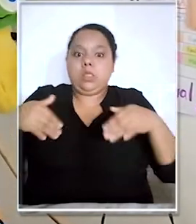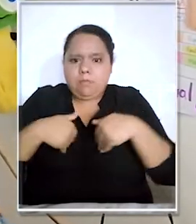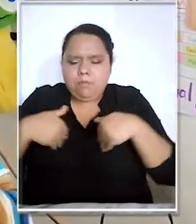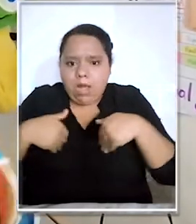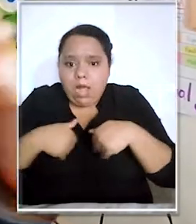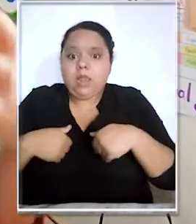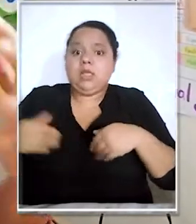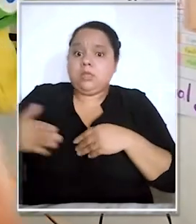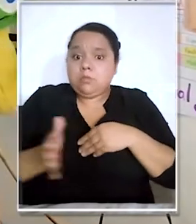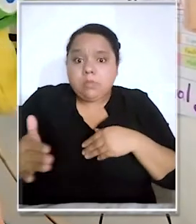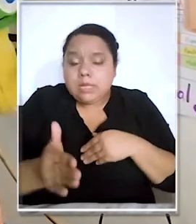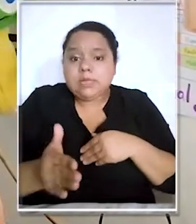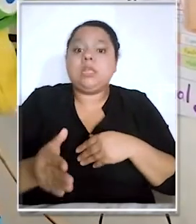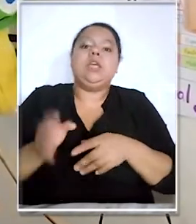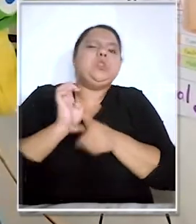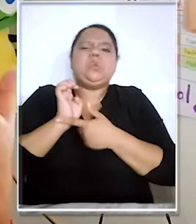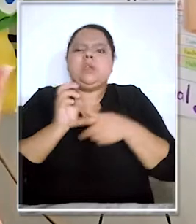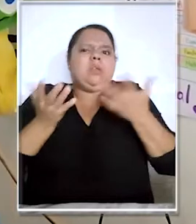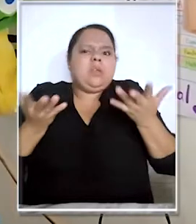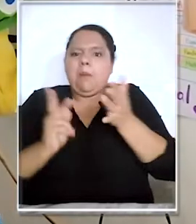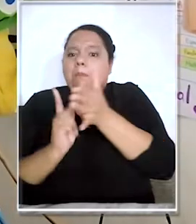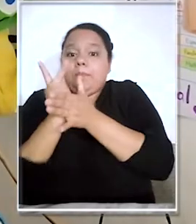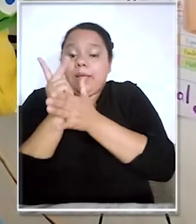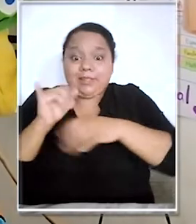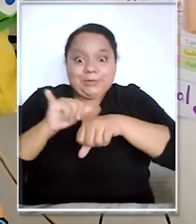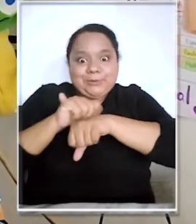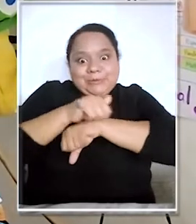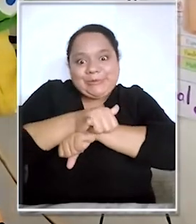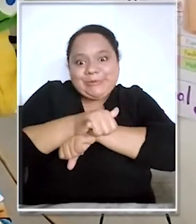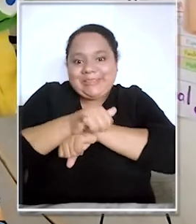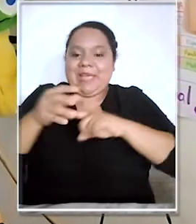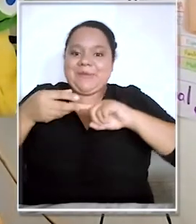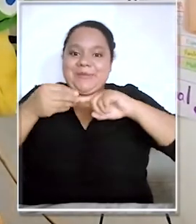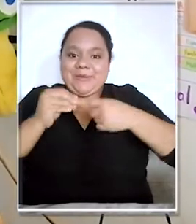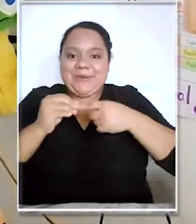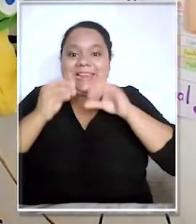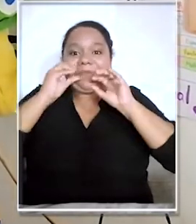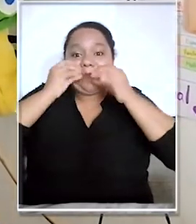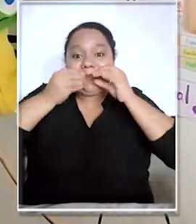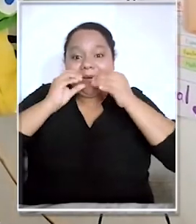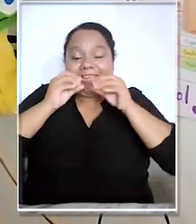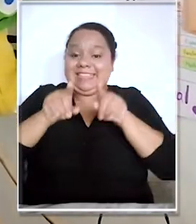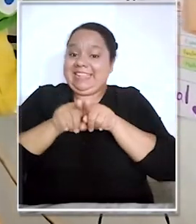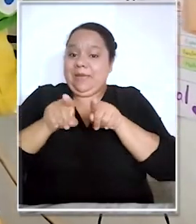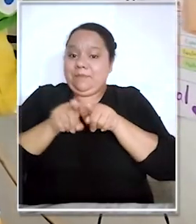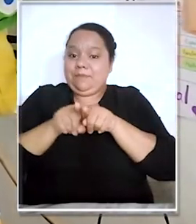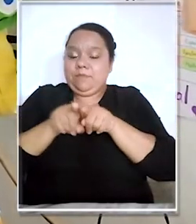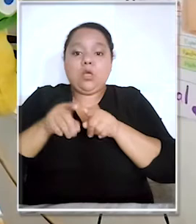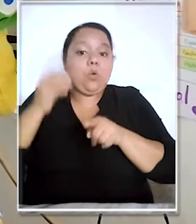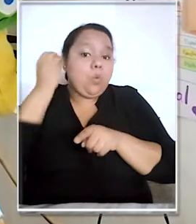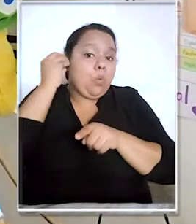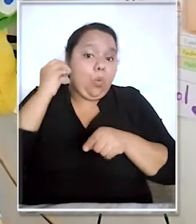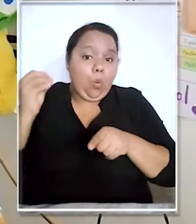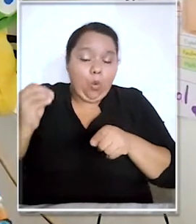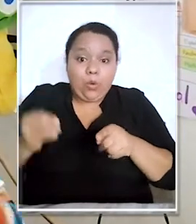pesca. Entre sus cultivos vamos a encontrar la yuca, los frijoles, el maíz y también practican el lavado